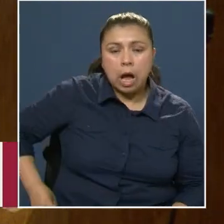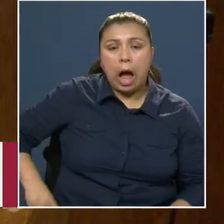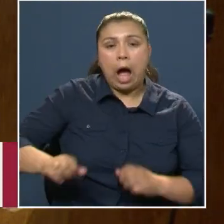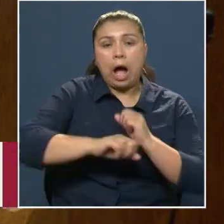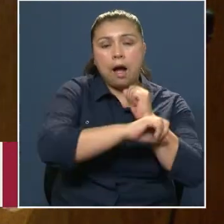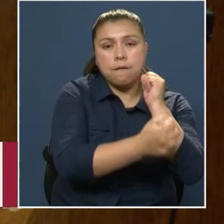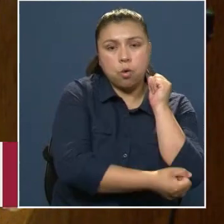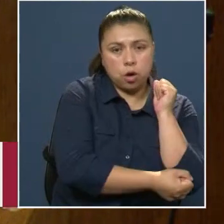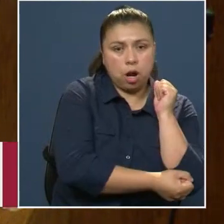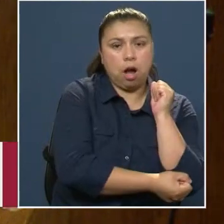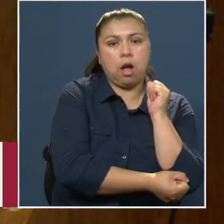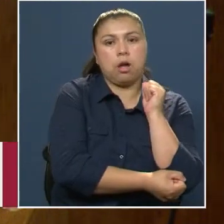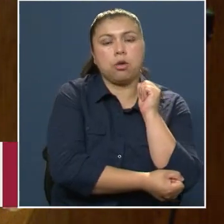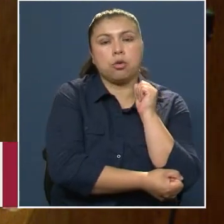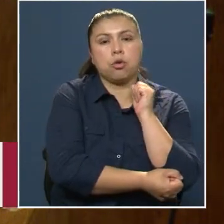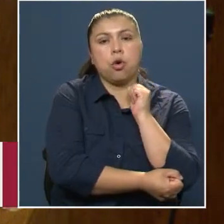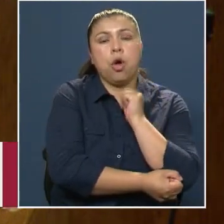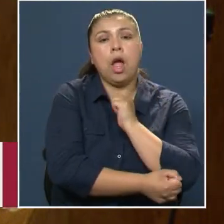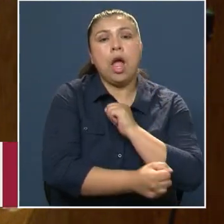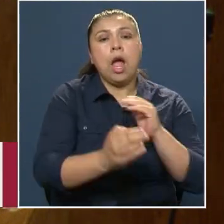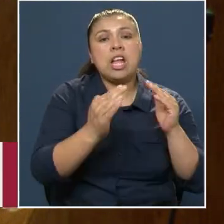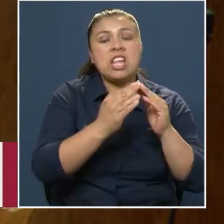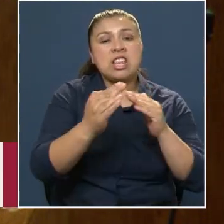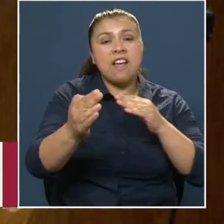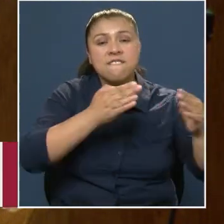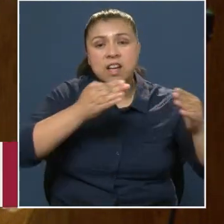abogado y de vecino